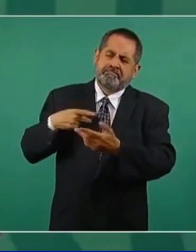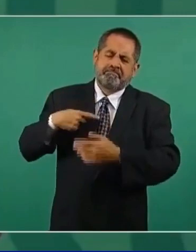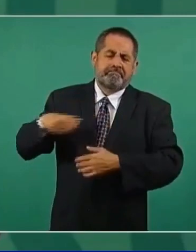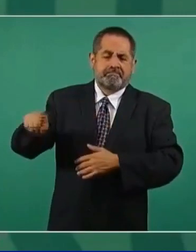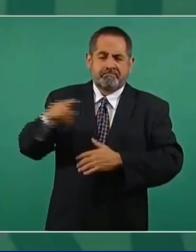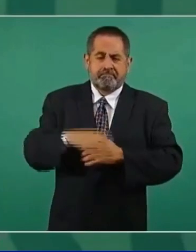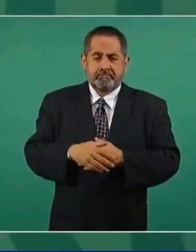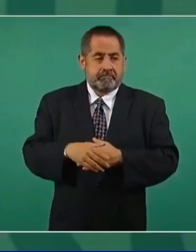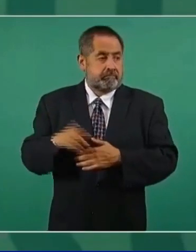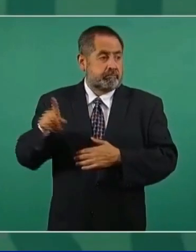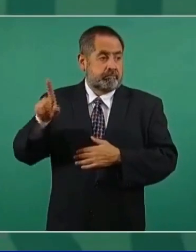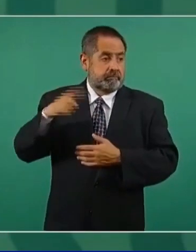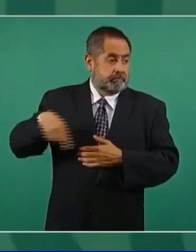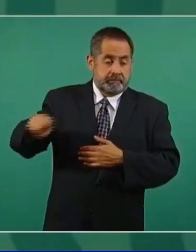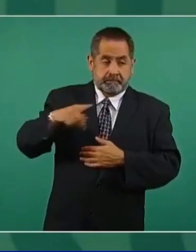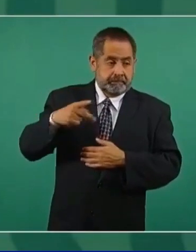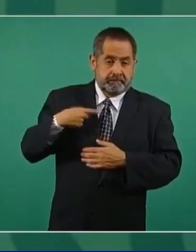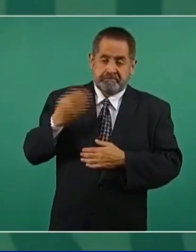y no traicionar al pueblo